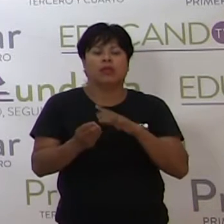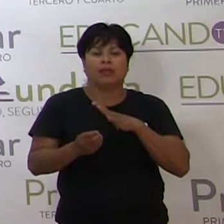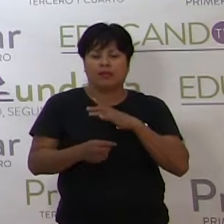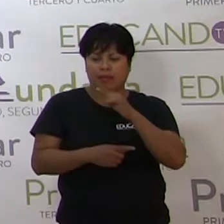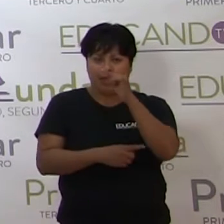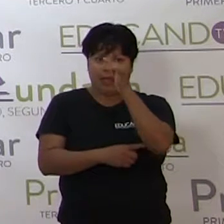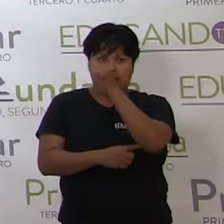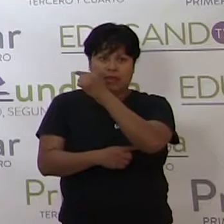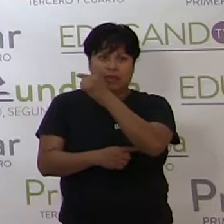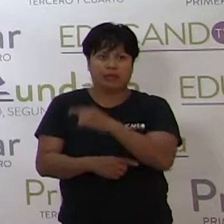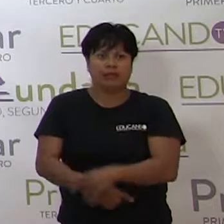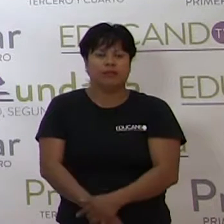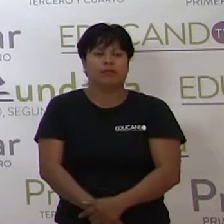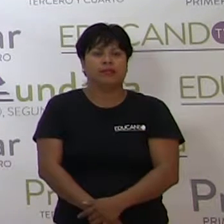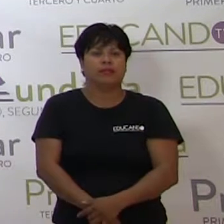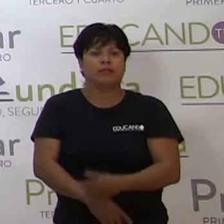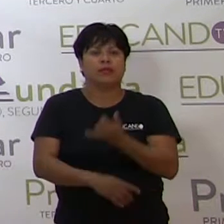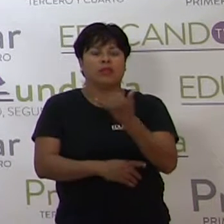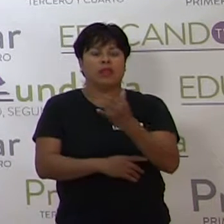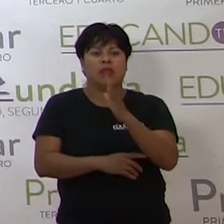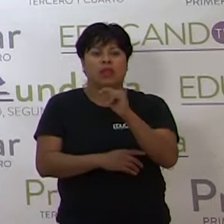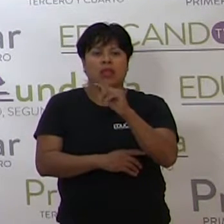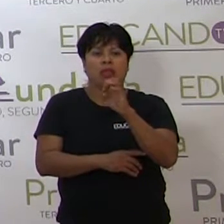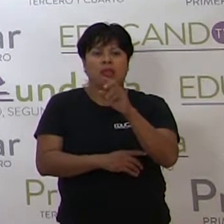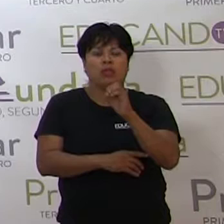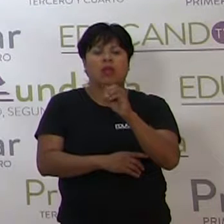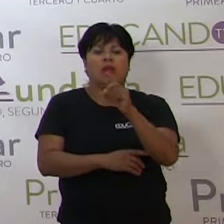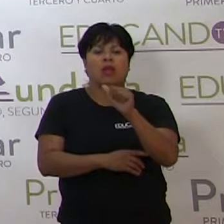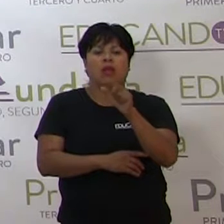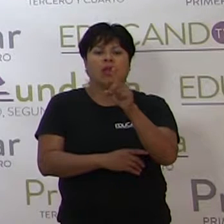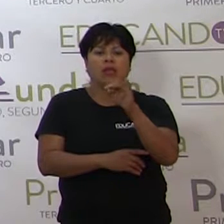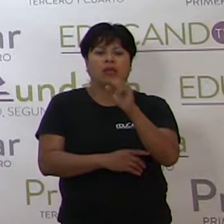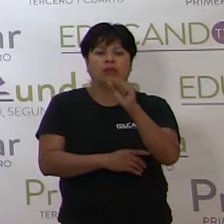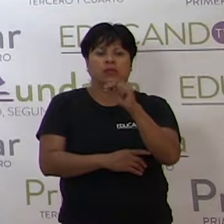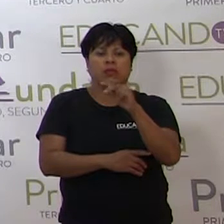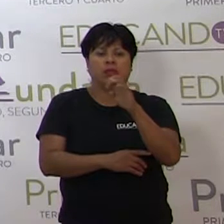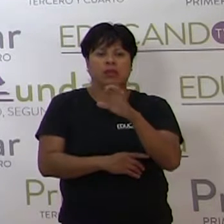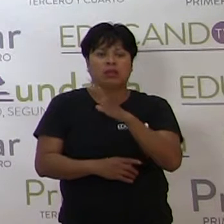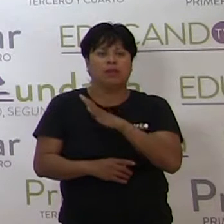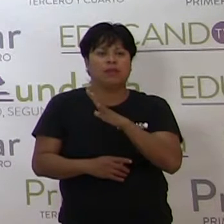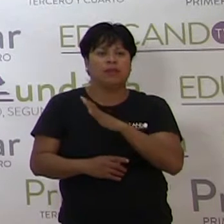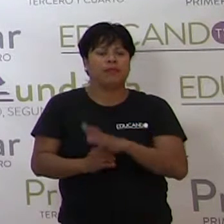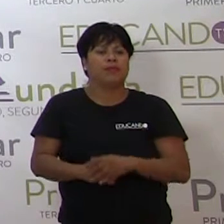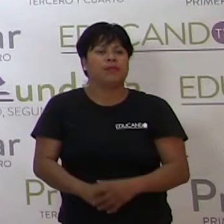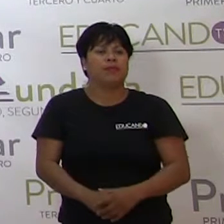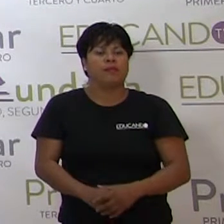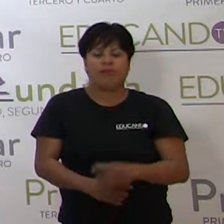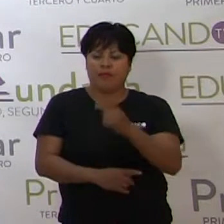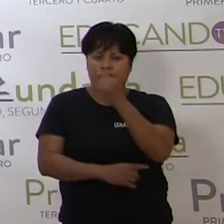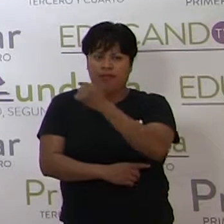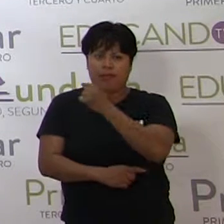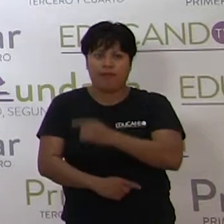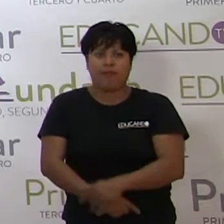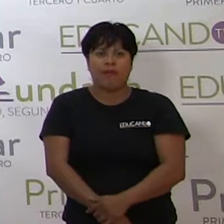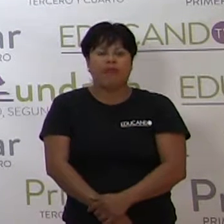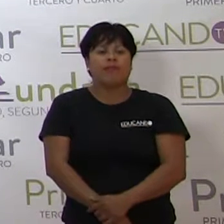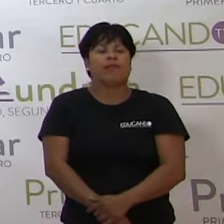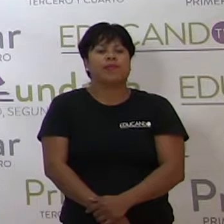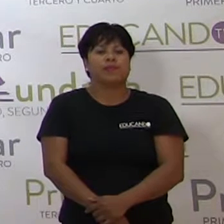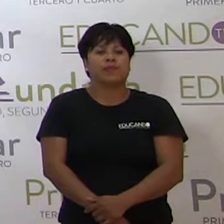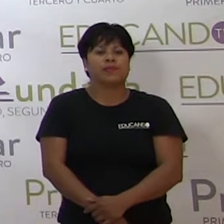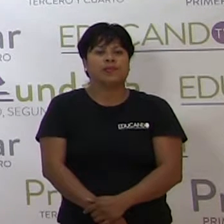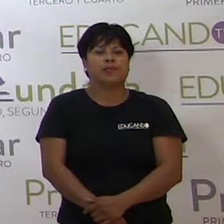aquí. Y cateto adyacente se encuentra aquí.